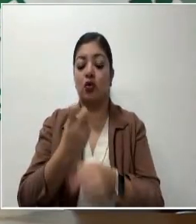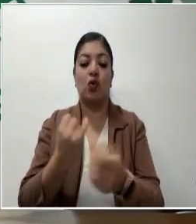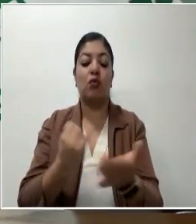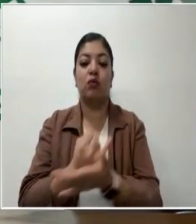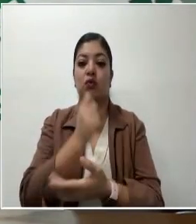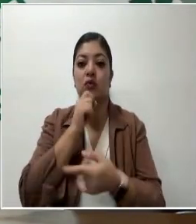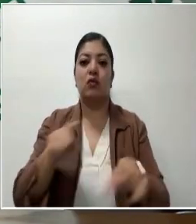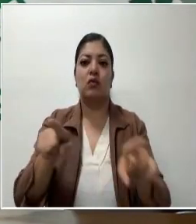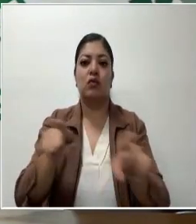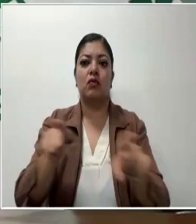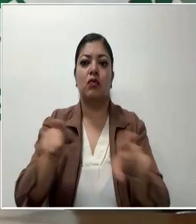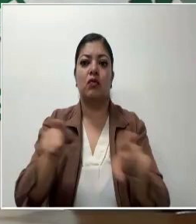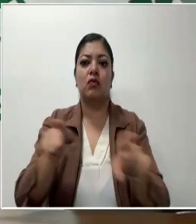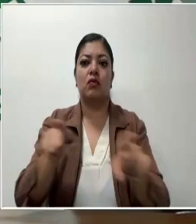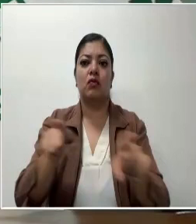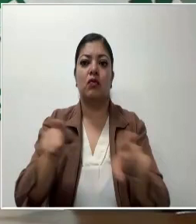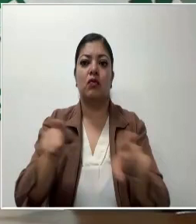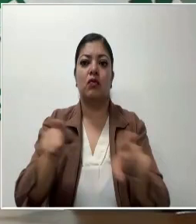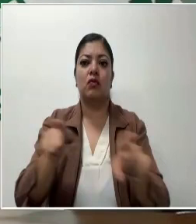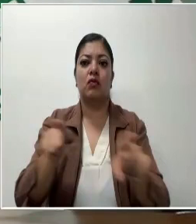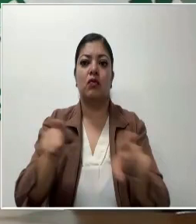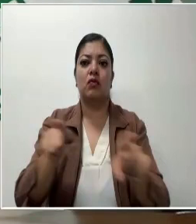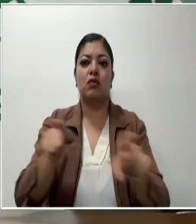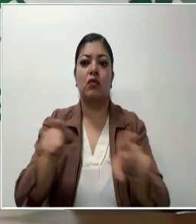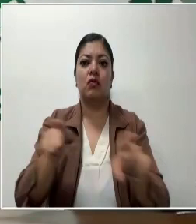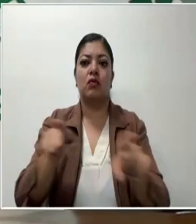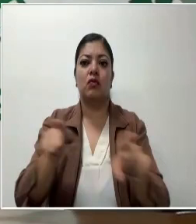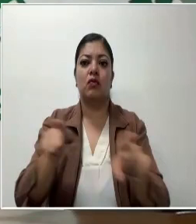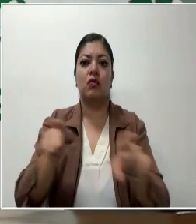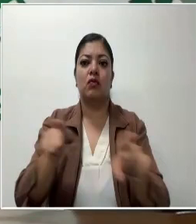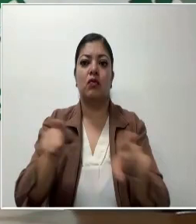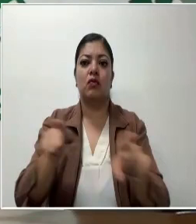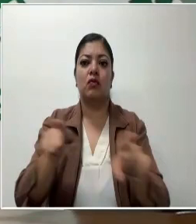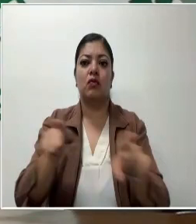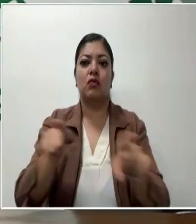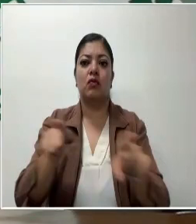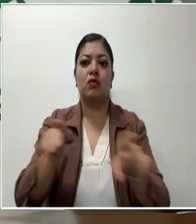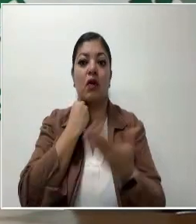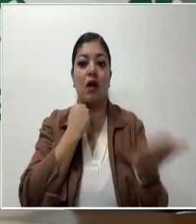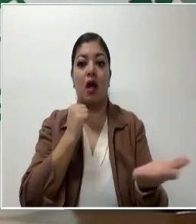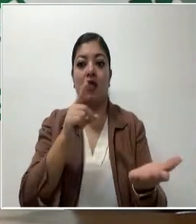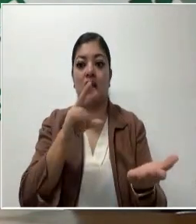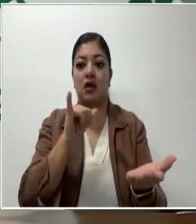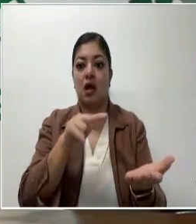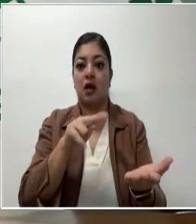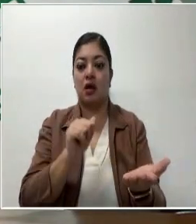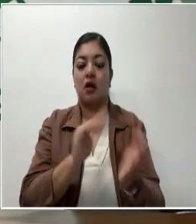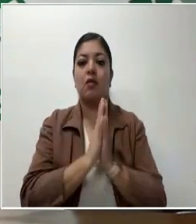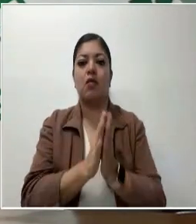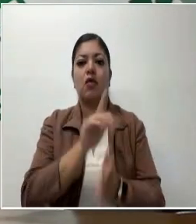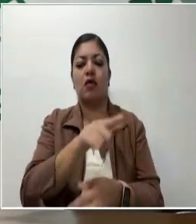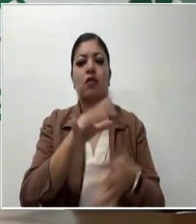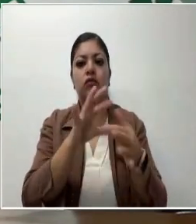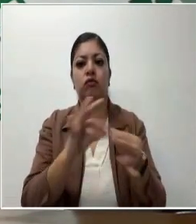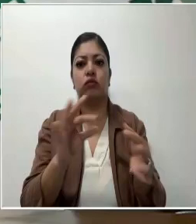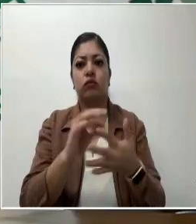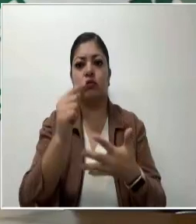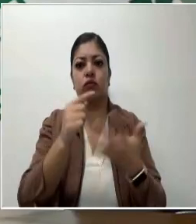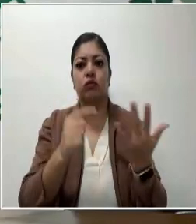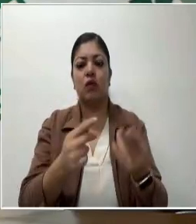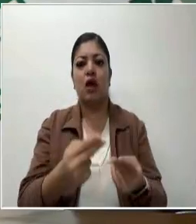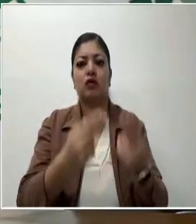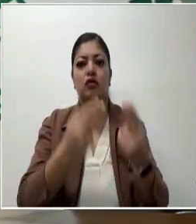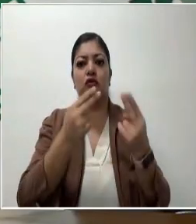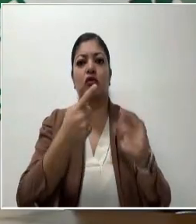de impugnación las conclusiones sancionatorias secretaria abogada Adriana Araceli Rocha Saldaña por favor sírvase dar cuenta con el turnado la